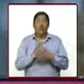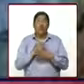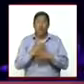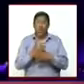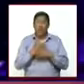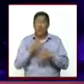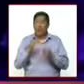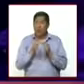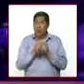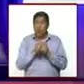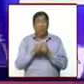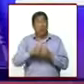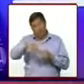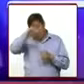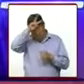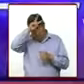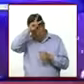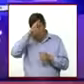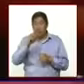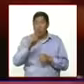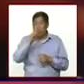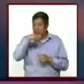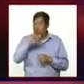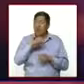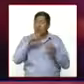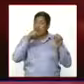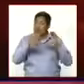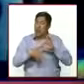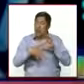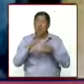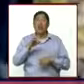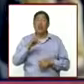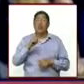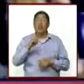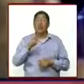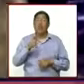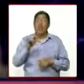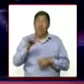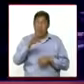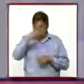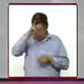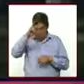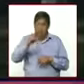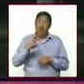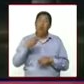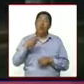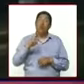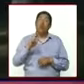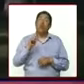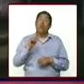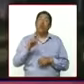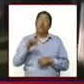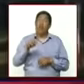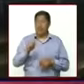del momento, desde el Perú con Águilas de América, Coralí, y desde México con Ángel Guardián.